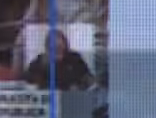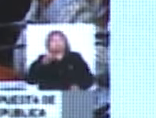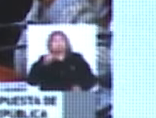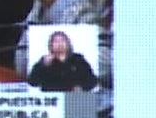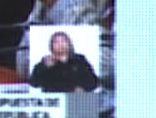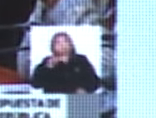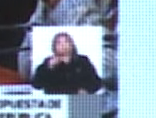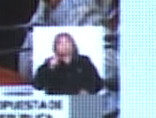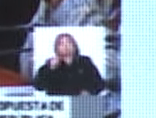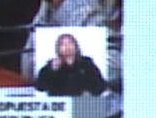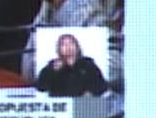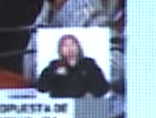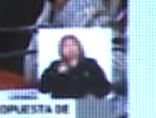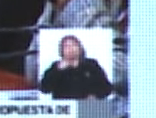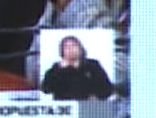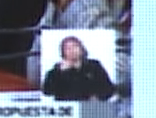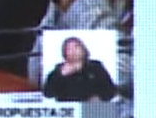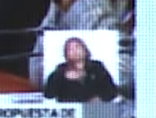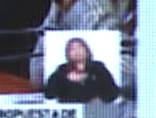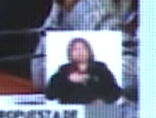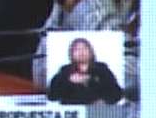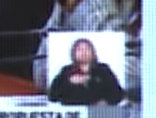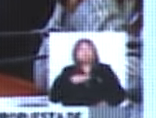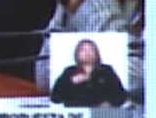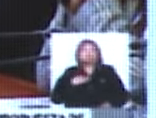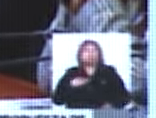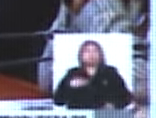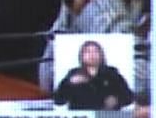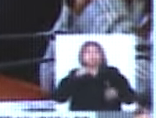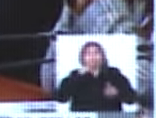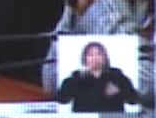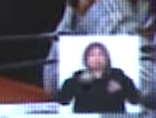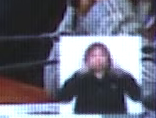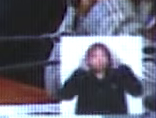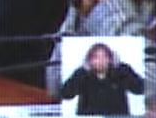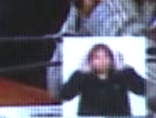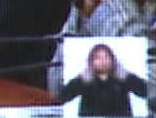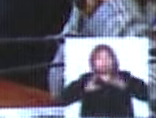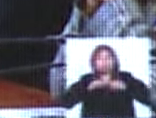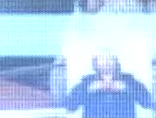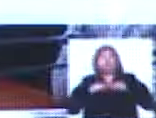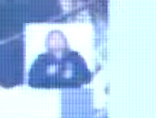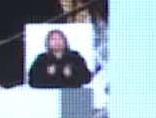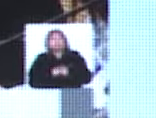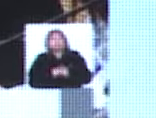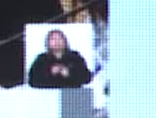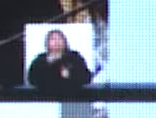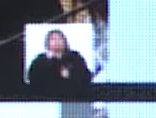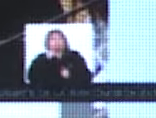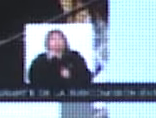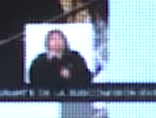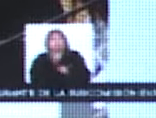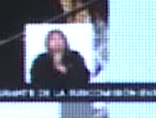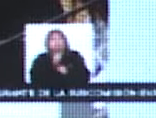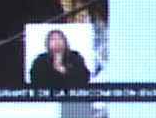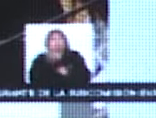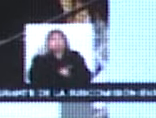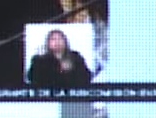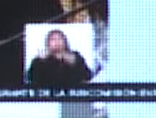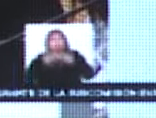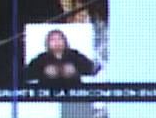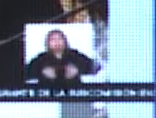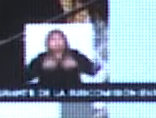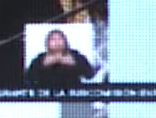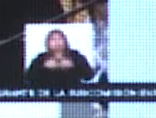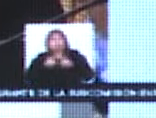como representantes de la ciudadanía, de nuestros televidentes, de quienes confían en este canal. Si no les gusta Willax, pueden poner